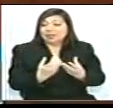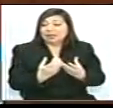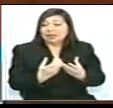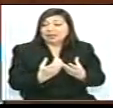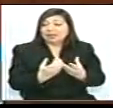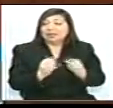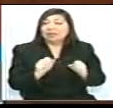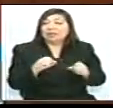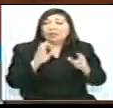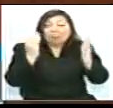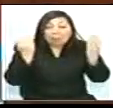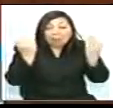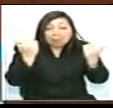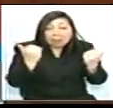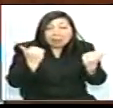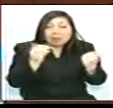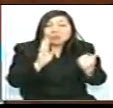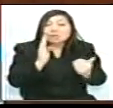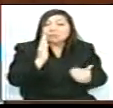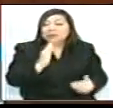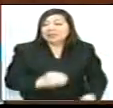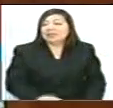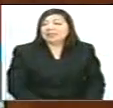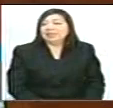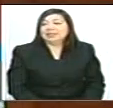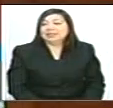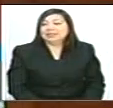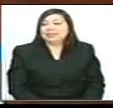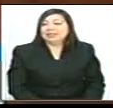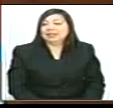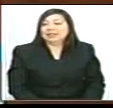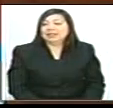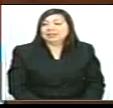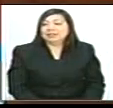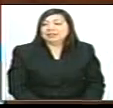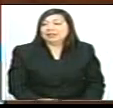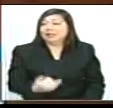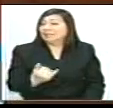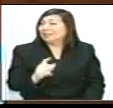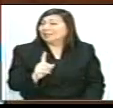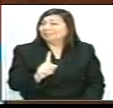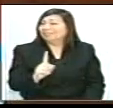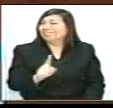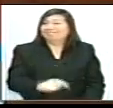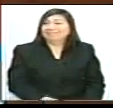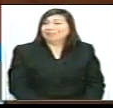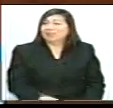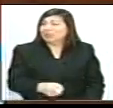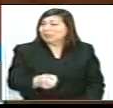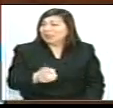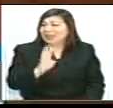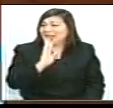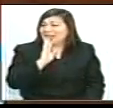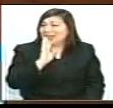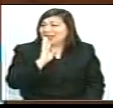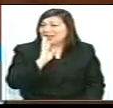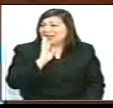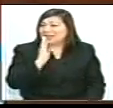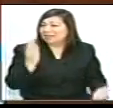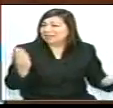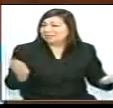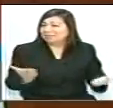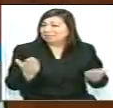habrá abdicado de su mandato. Pero eso no es lo que ustedes están